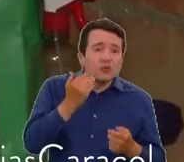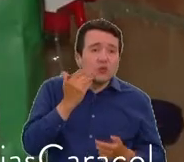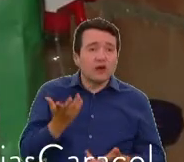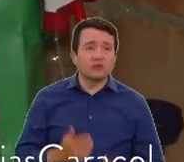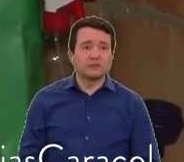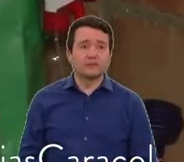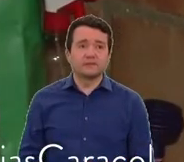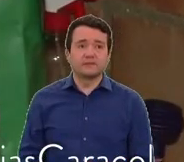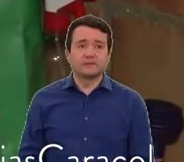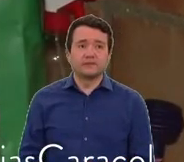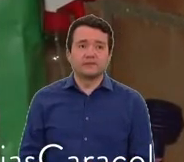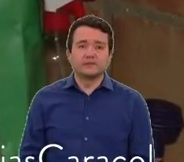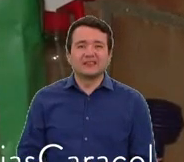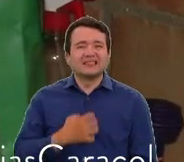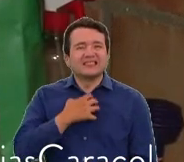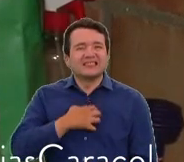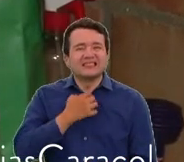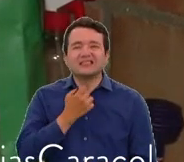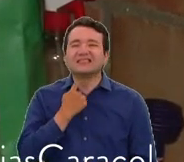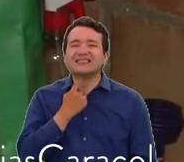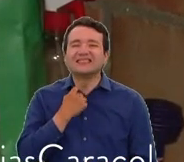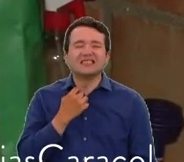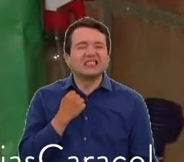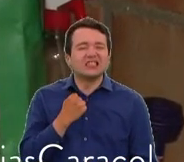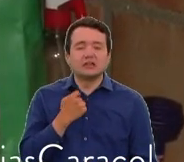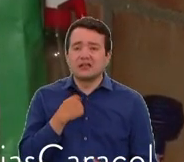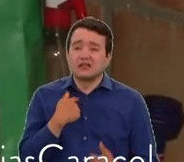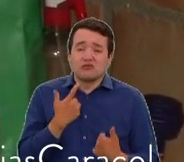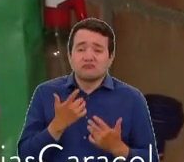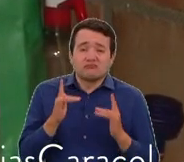año tirada en la cama, no tengo